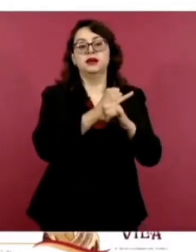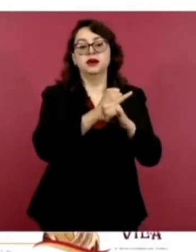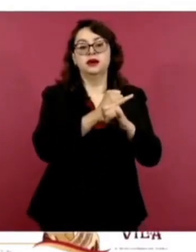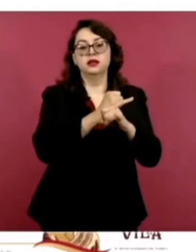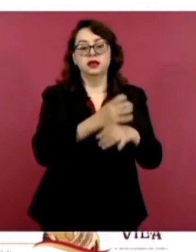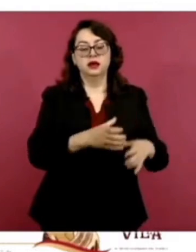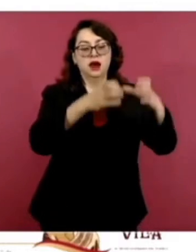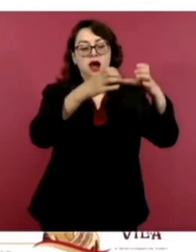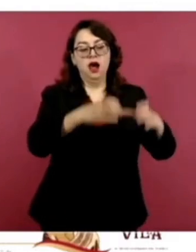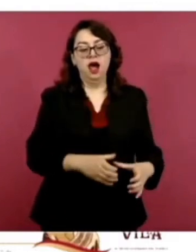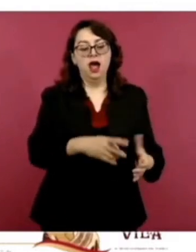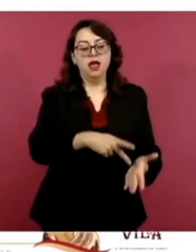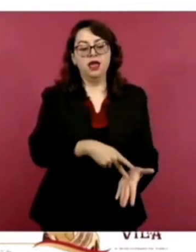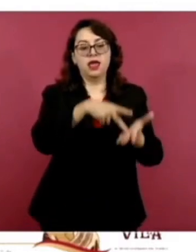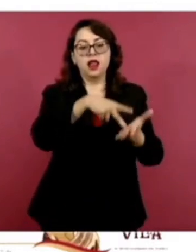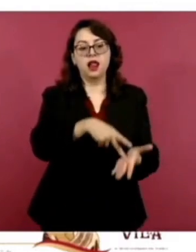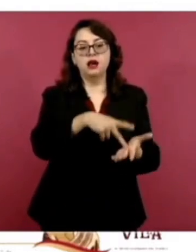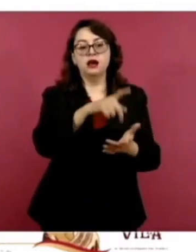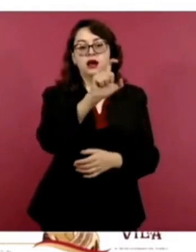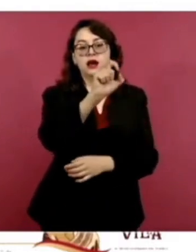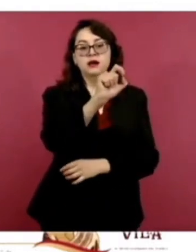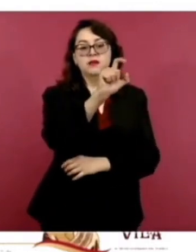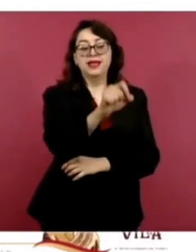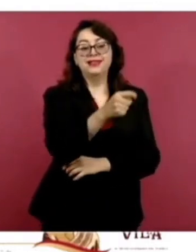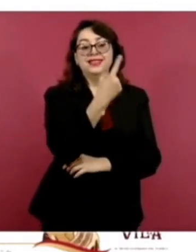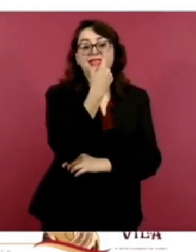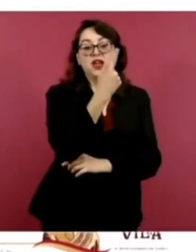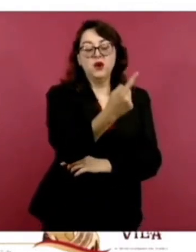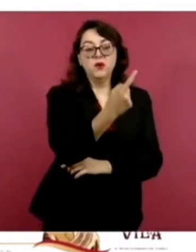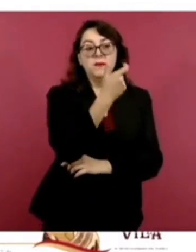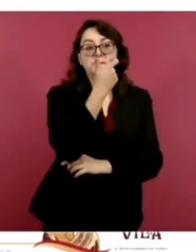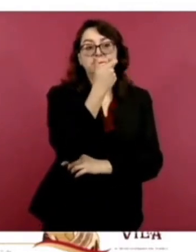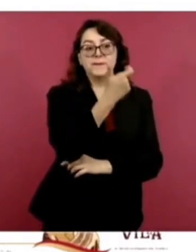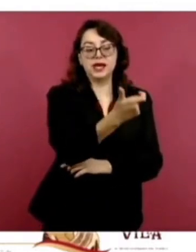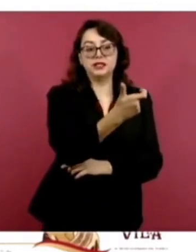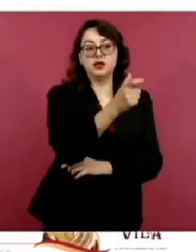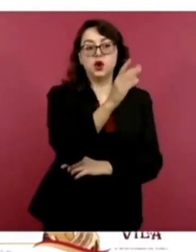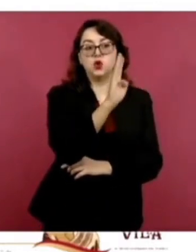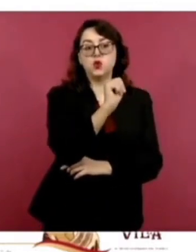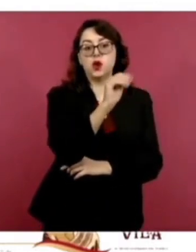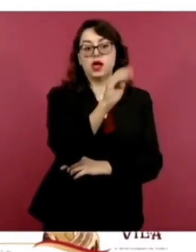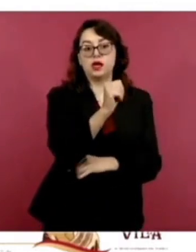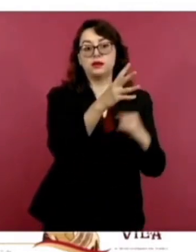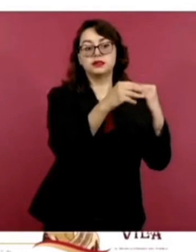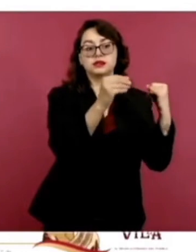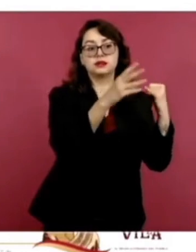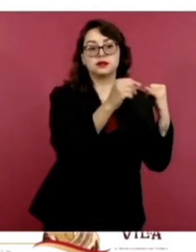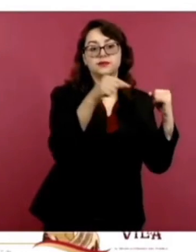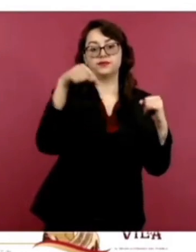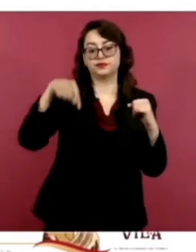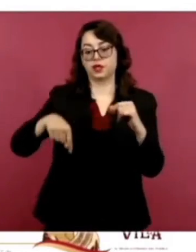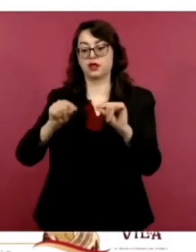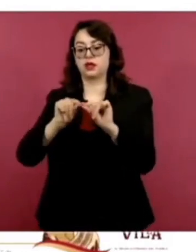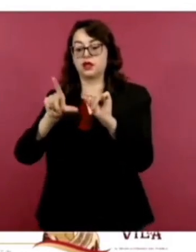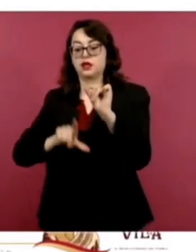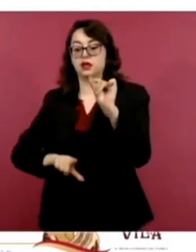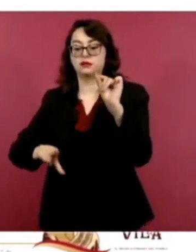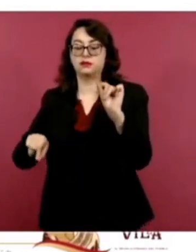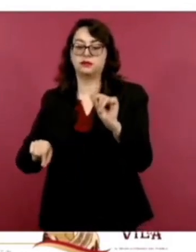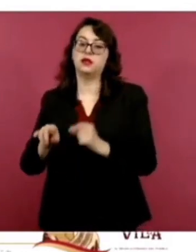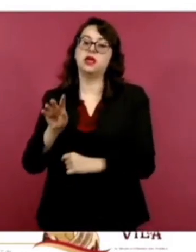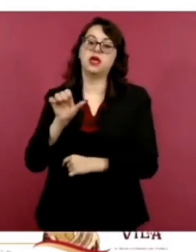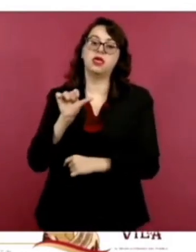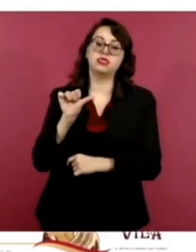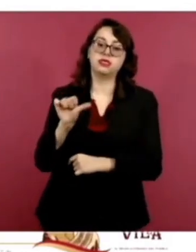pesos con nueve centavos Mientras que el promedio de las 220 regiones en el país dieciséis pesos con